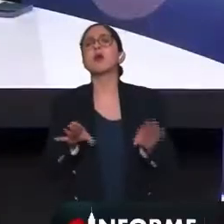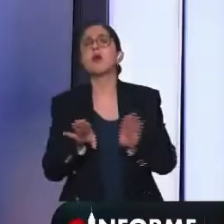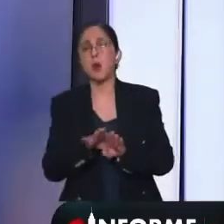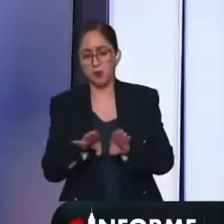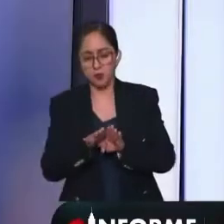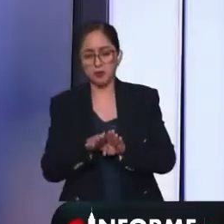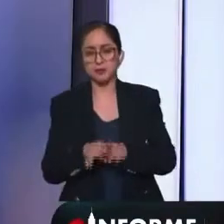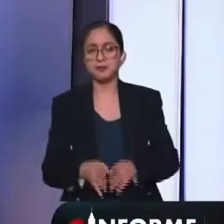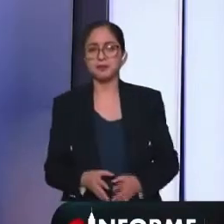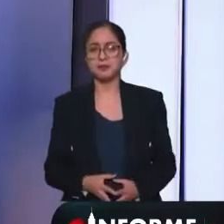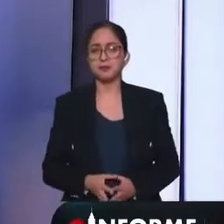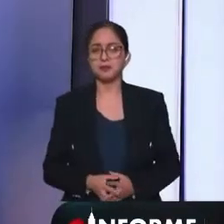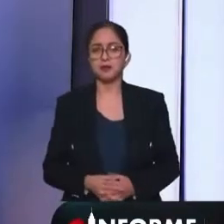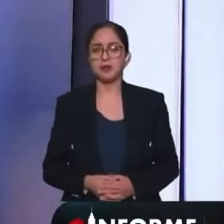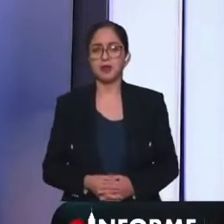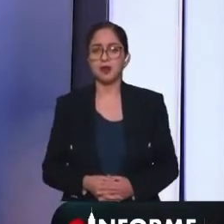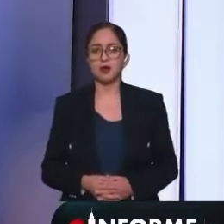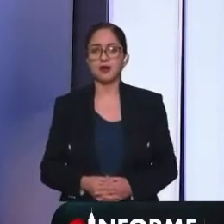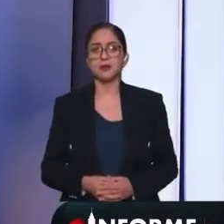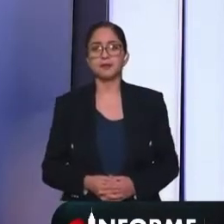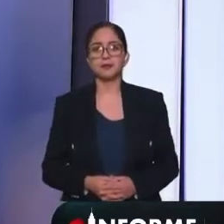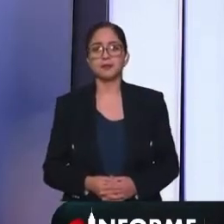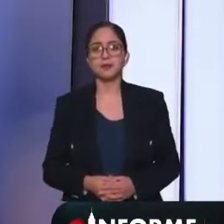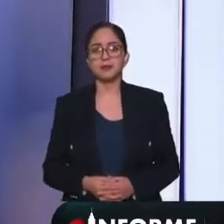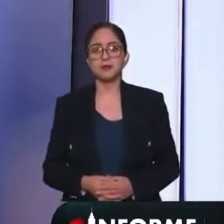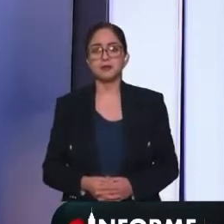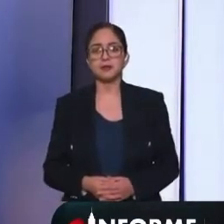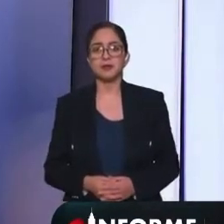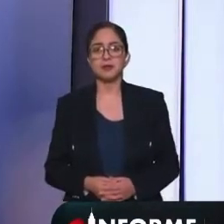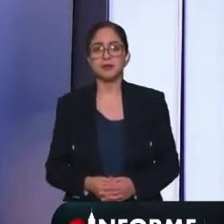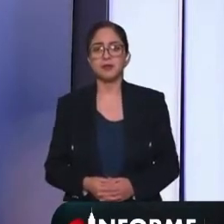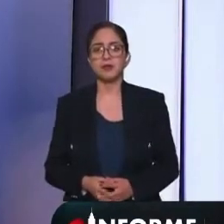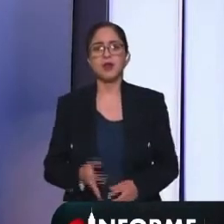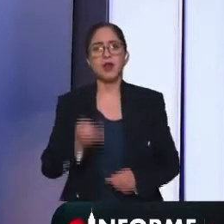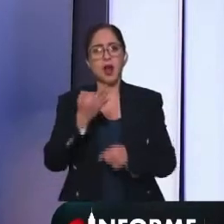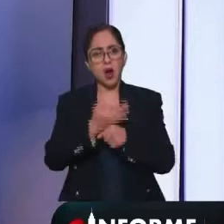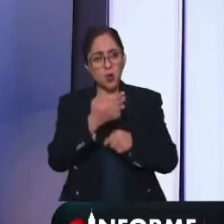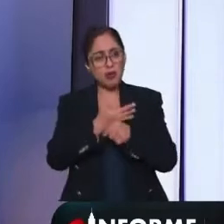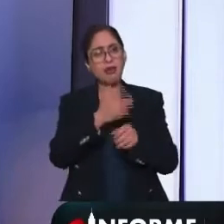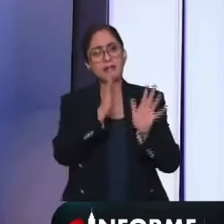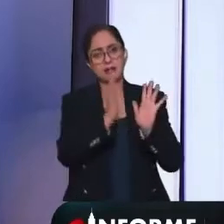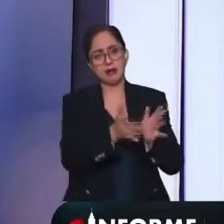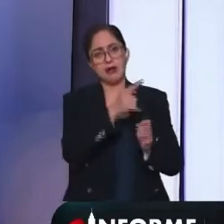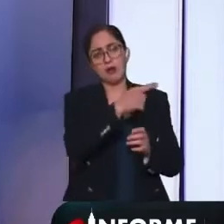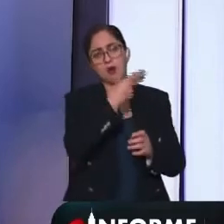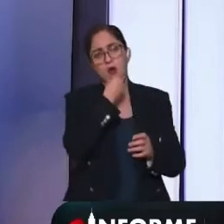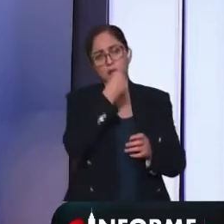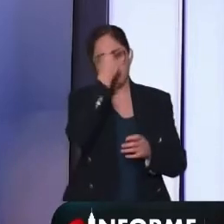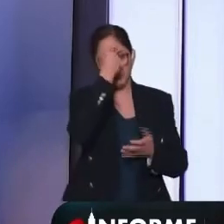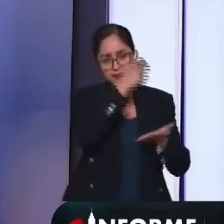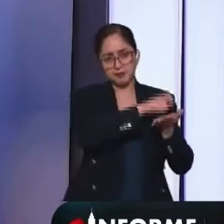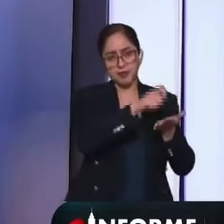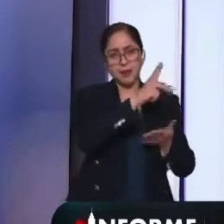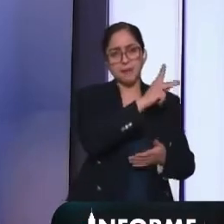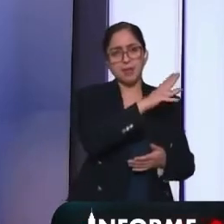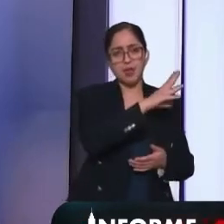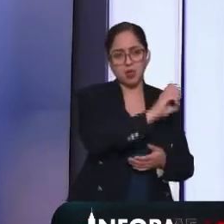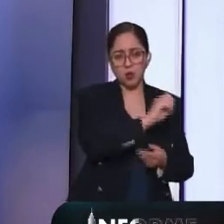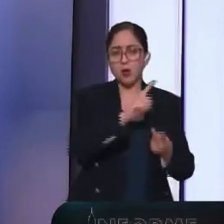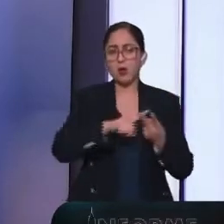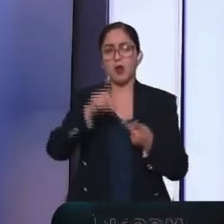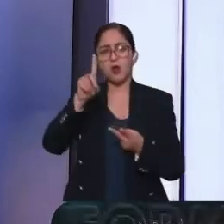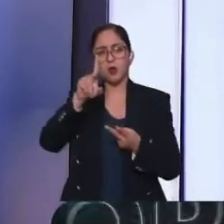Le decíamos que estarán con nosotros, ya están con nosotros, de hecho, el escritor Pedro Miguel y la doctora lingüista,